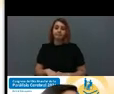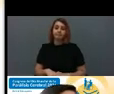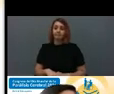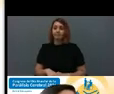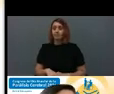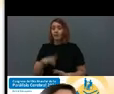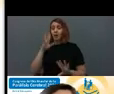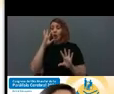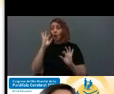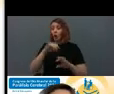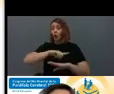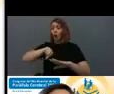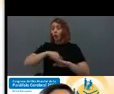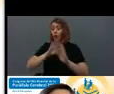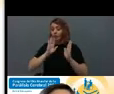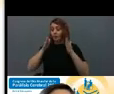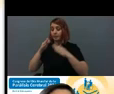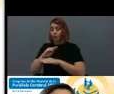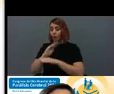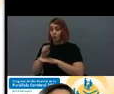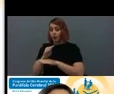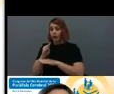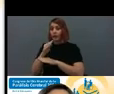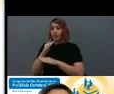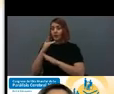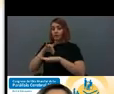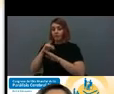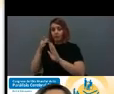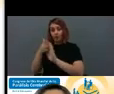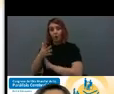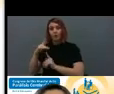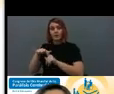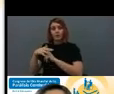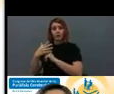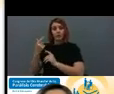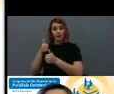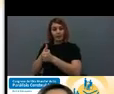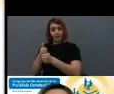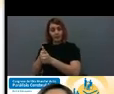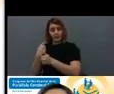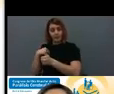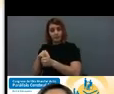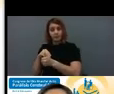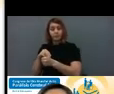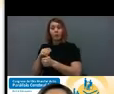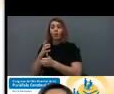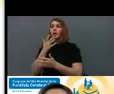Evidentemente, estas horas dedicadas al tiempo de enfermedades crónicas o situaciones de dependencia,